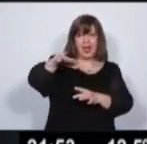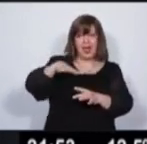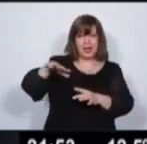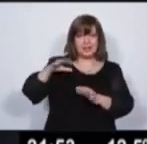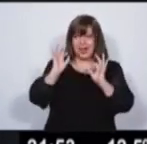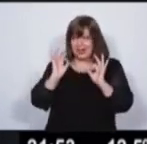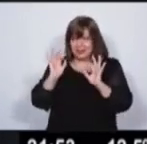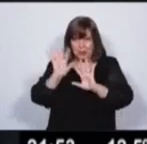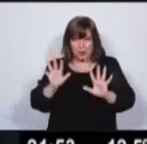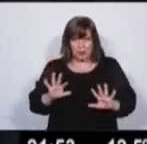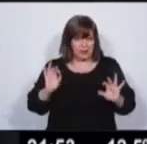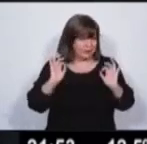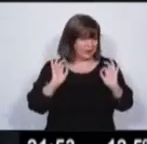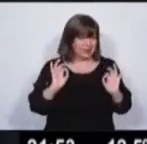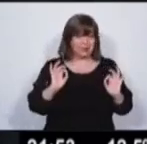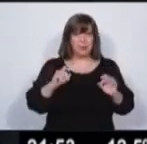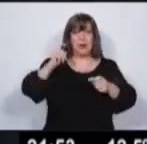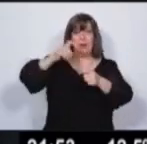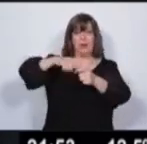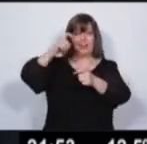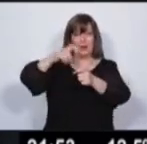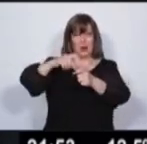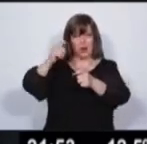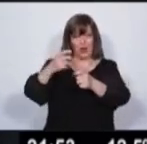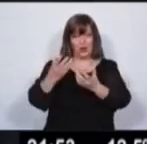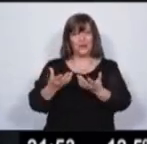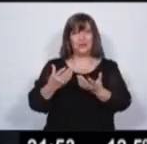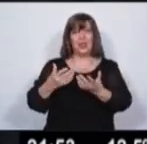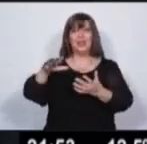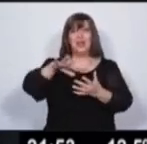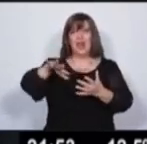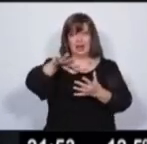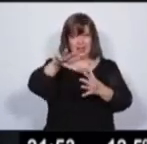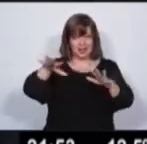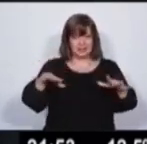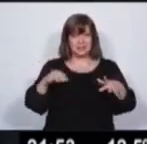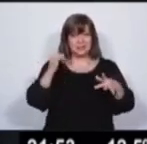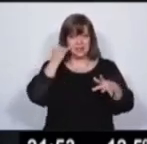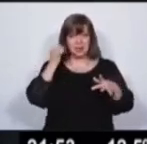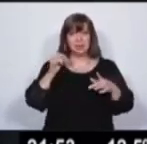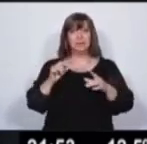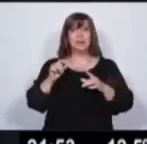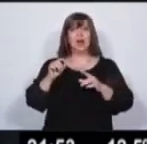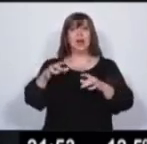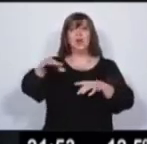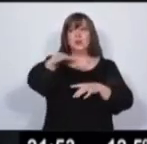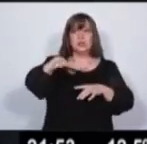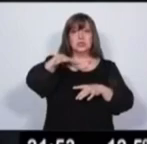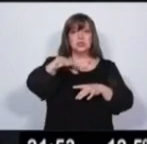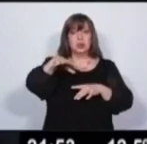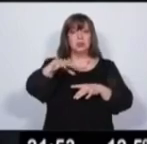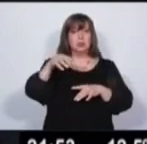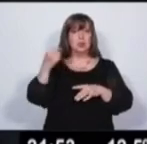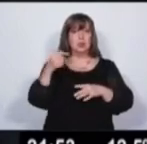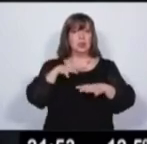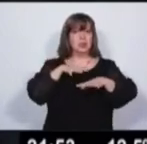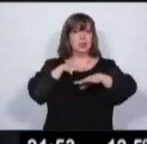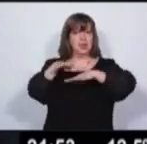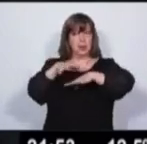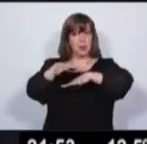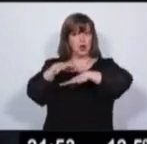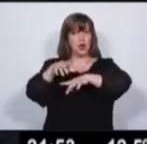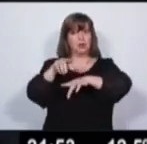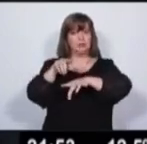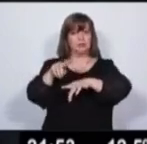están disponibles para el petróleo de áreas maduras hay un sector logístico muy Dinámico que